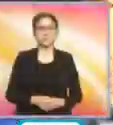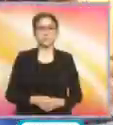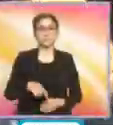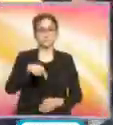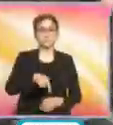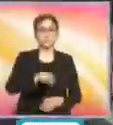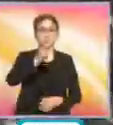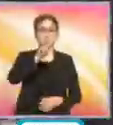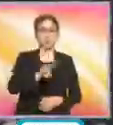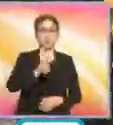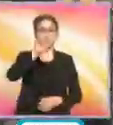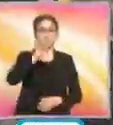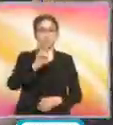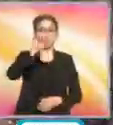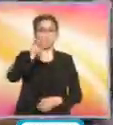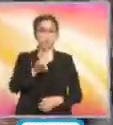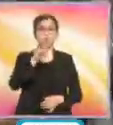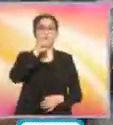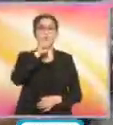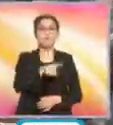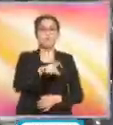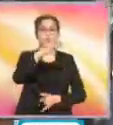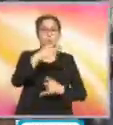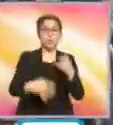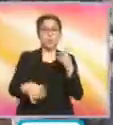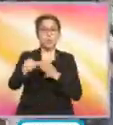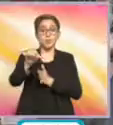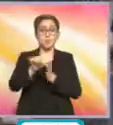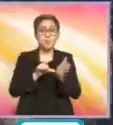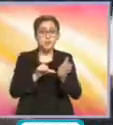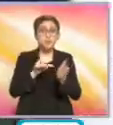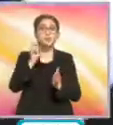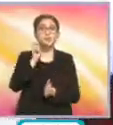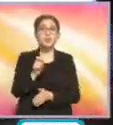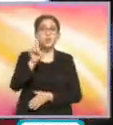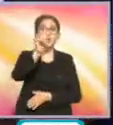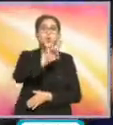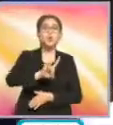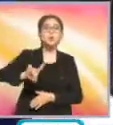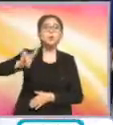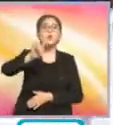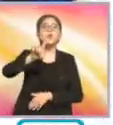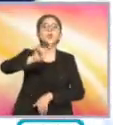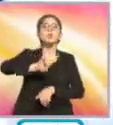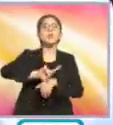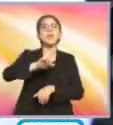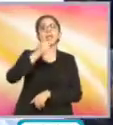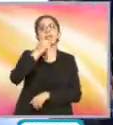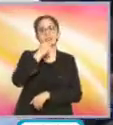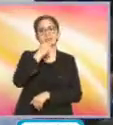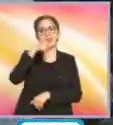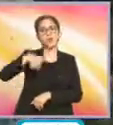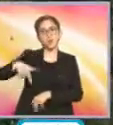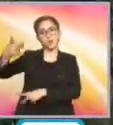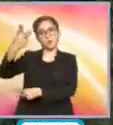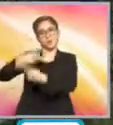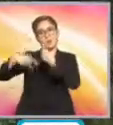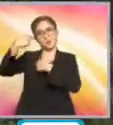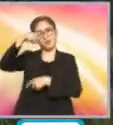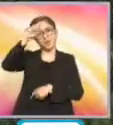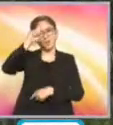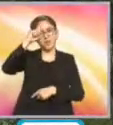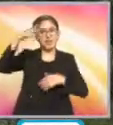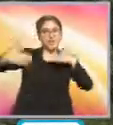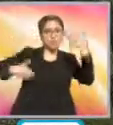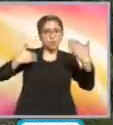fin de semana y también fin de mes. Pero aún mejor, el domingo es Día del Niño y aquí les damos algunas recomendaciones para disfrutar,